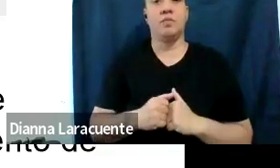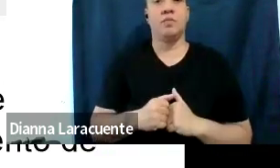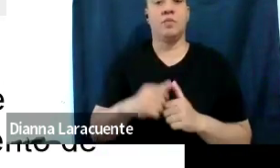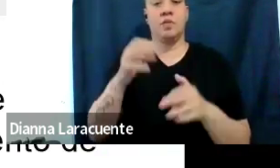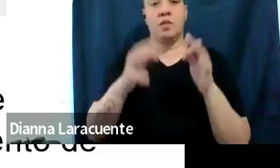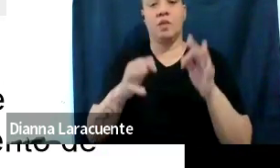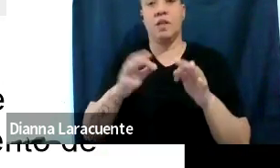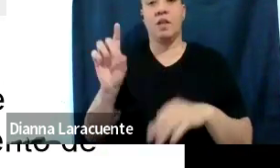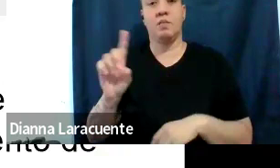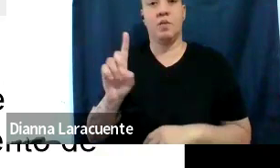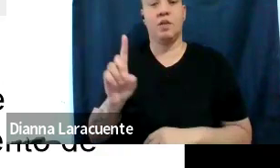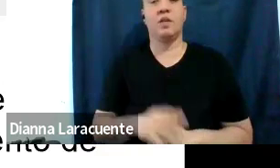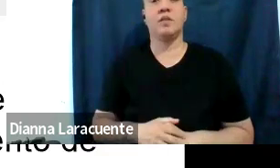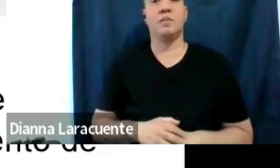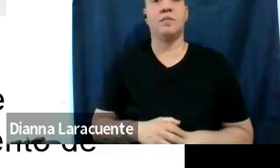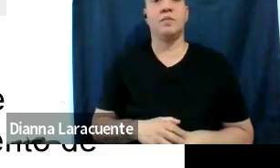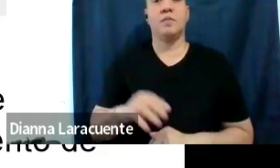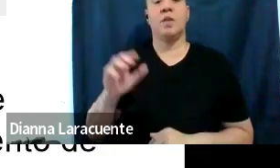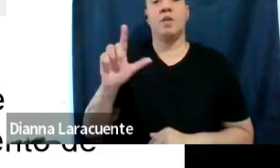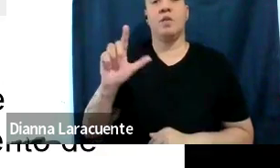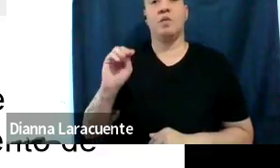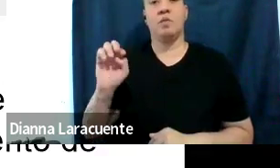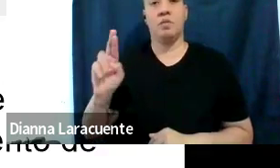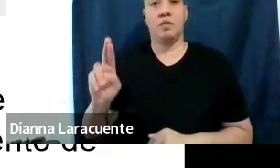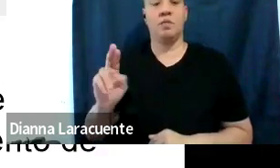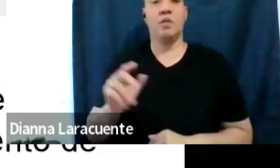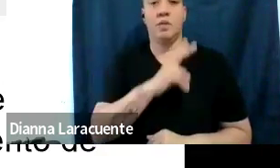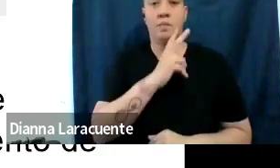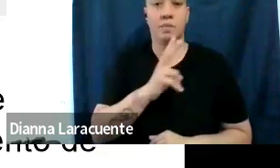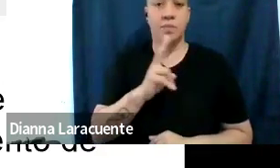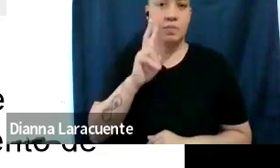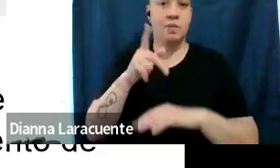de la democracia. Muñoz fue el verbo de Puerto Rico.